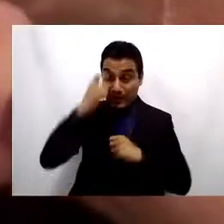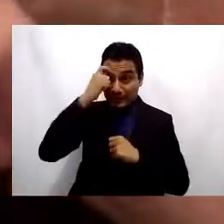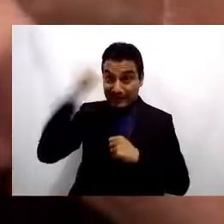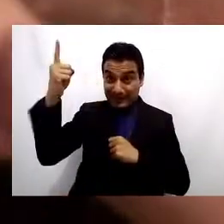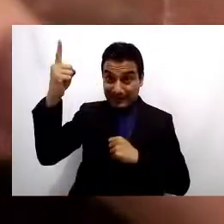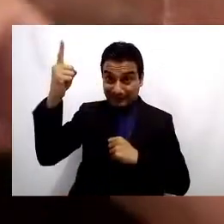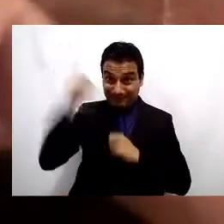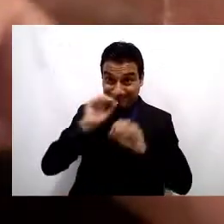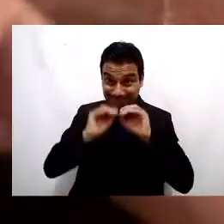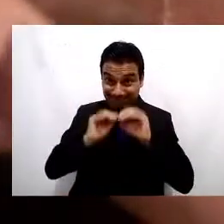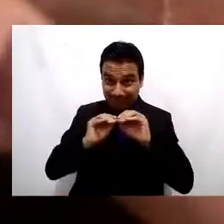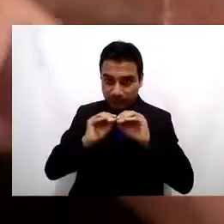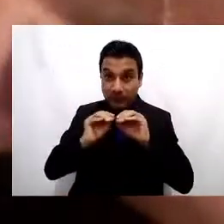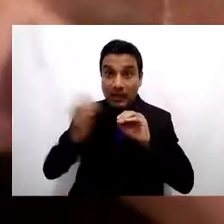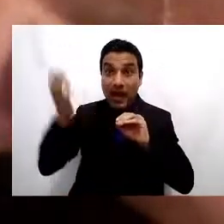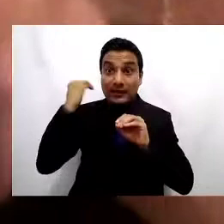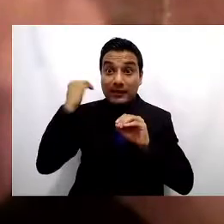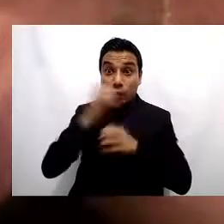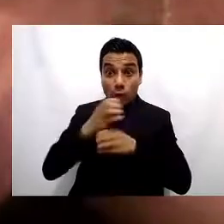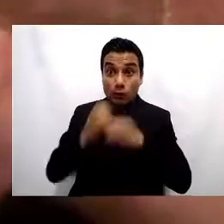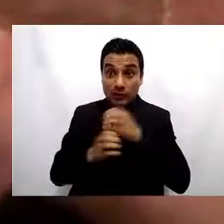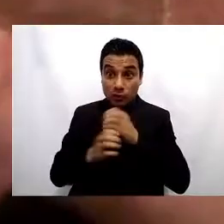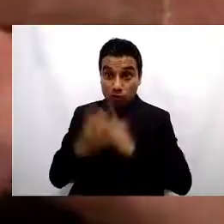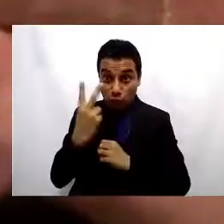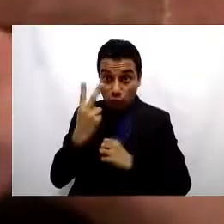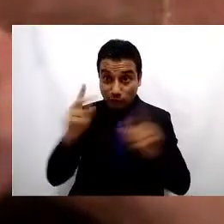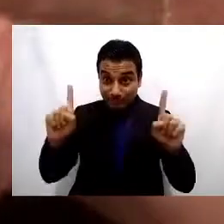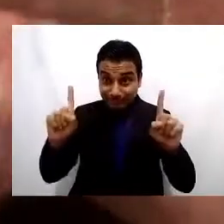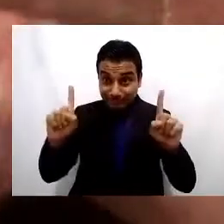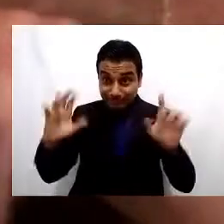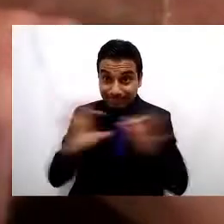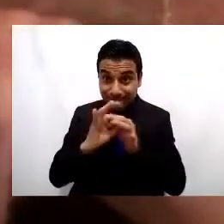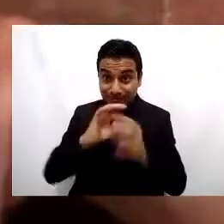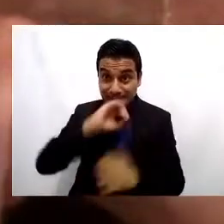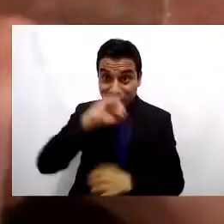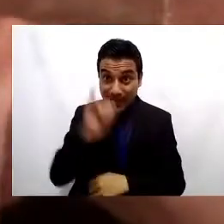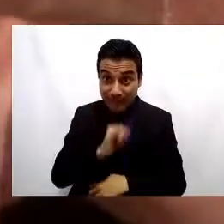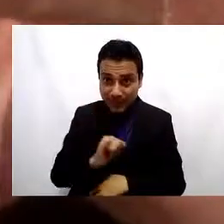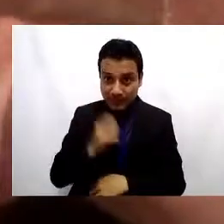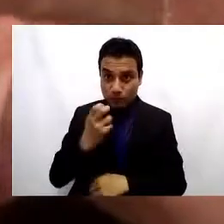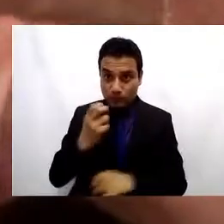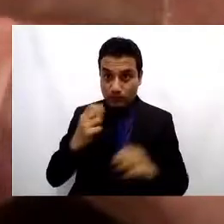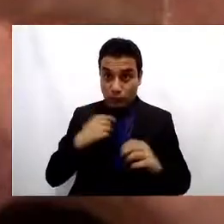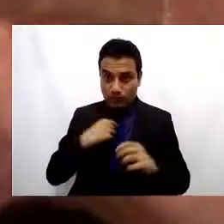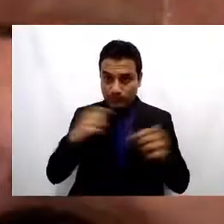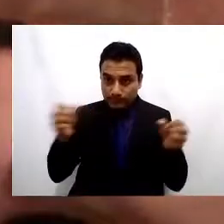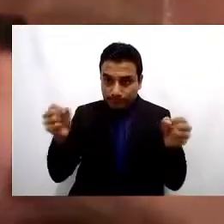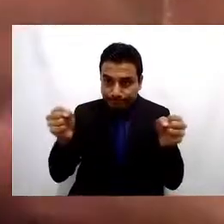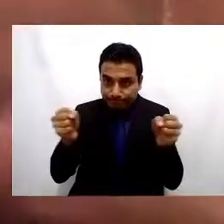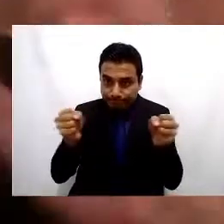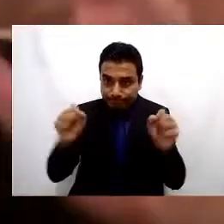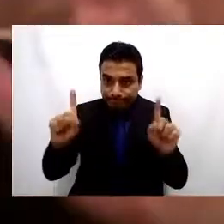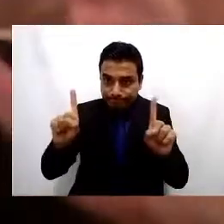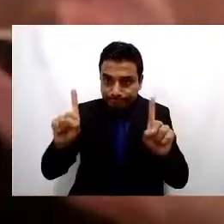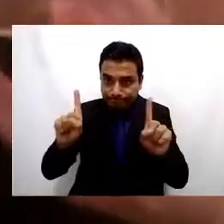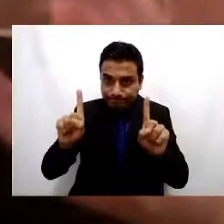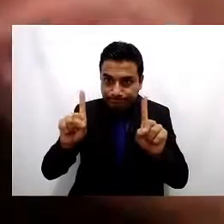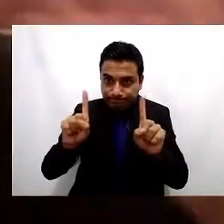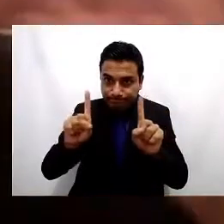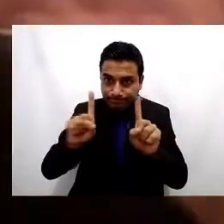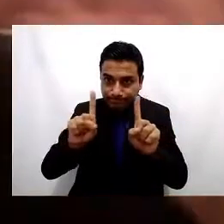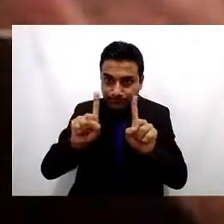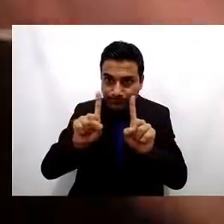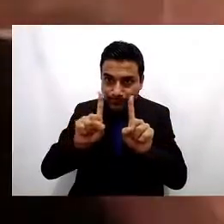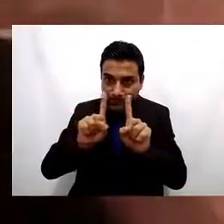mezcló, que nunca relacionó y que al relacionarla comienzan a largar chispas y